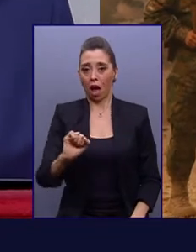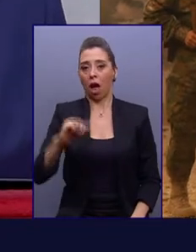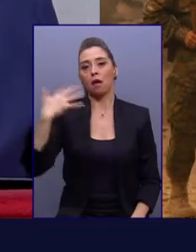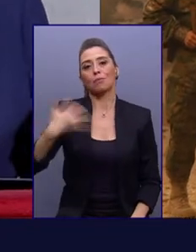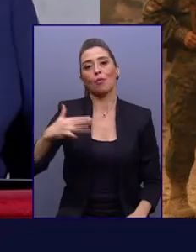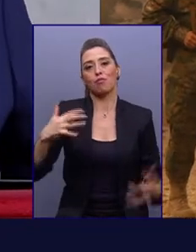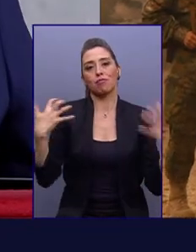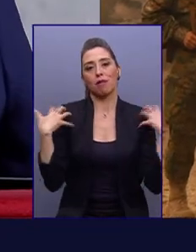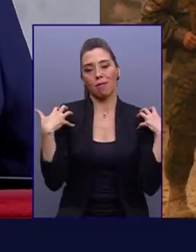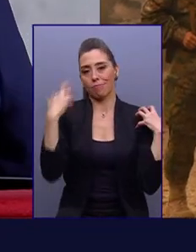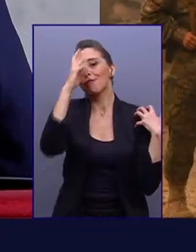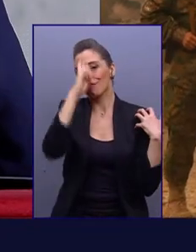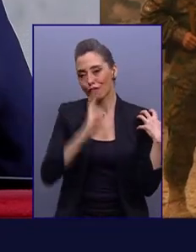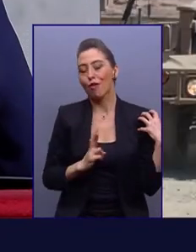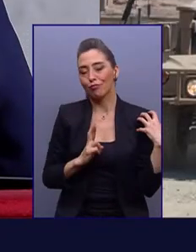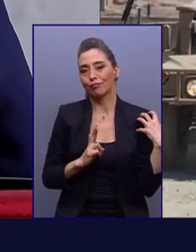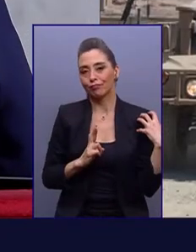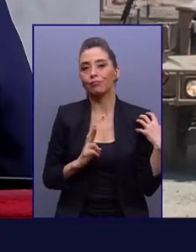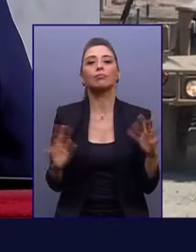preponderante.